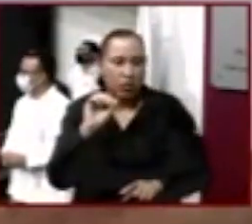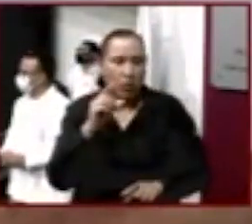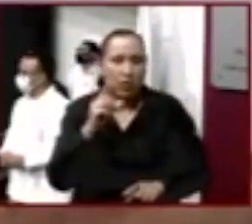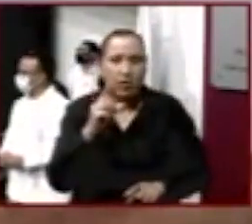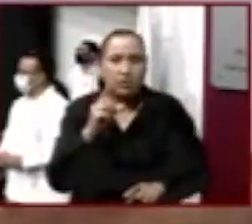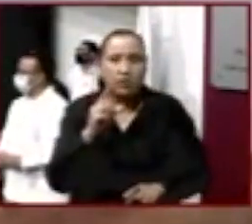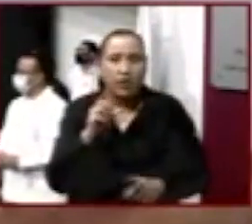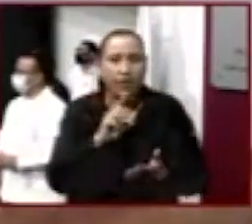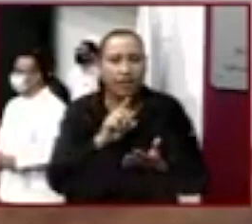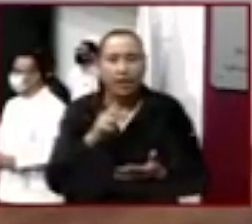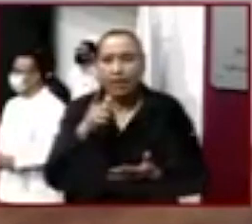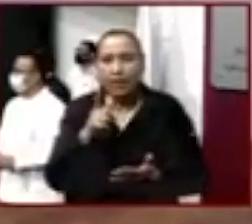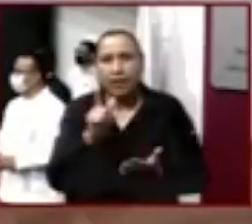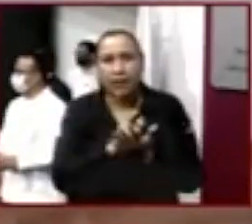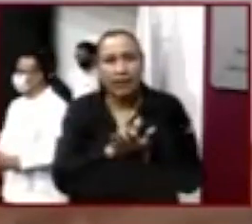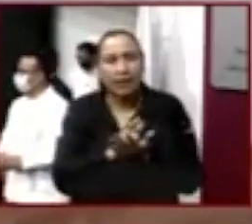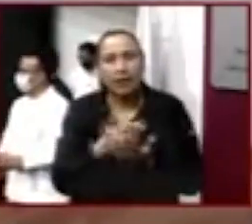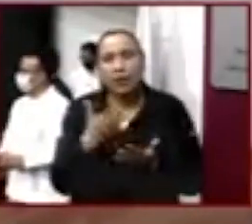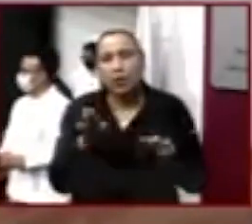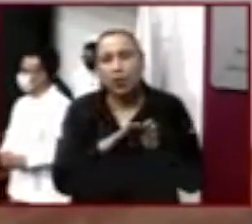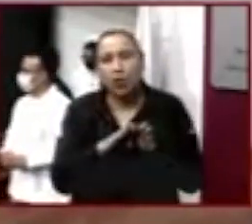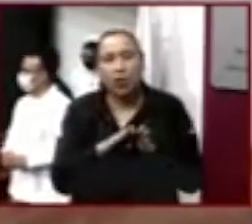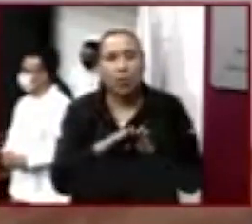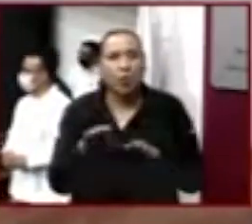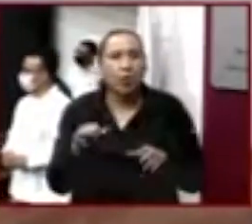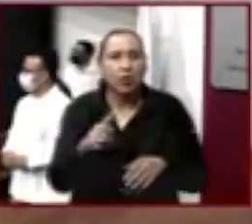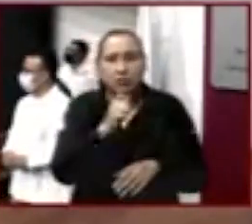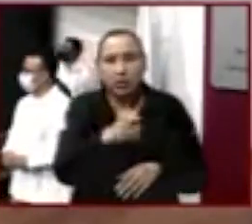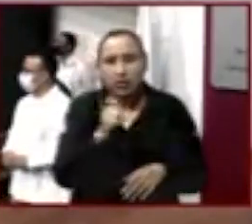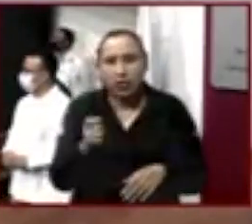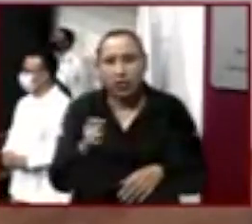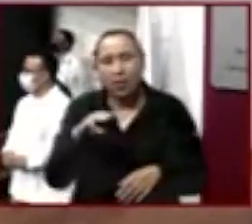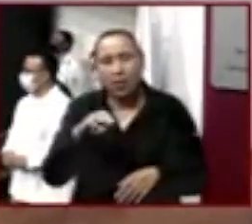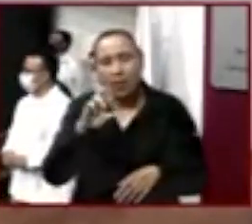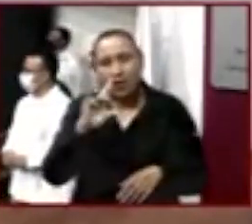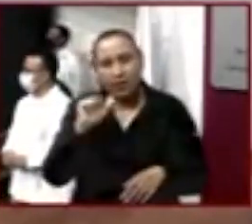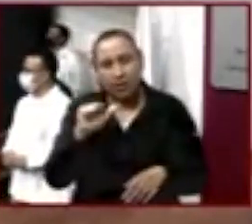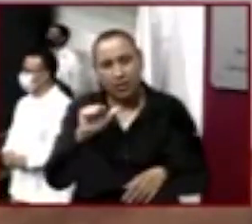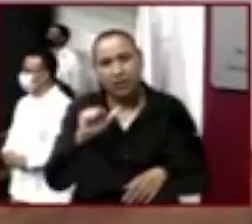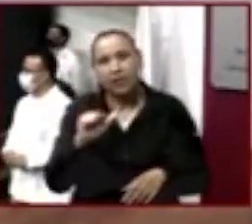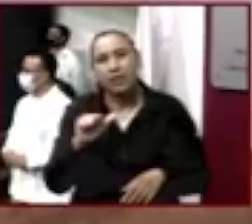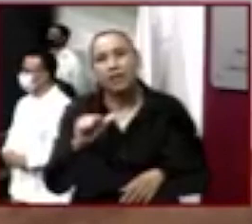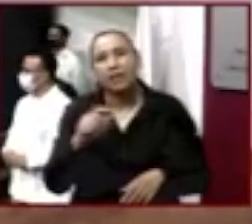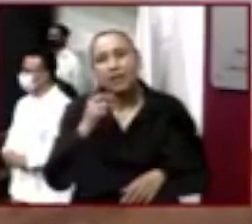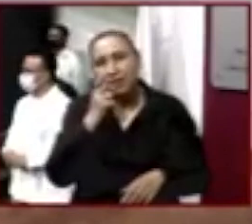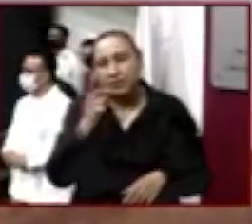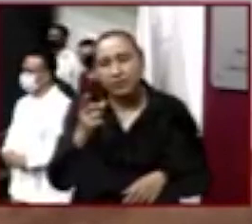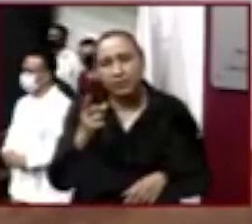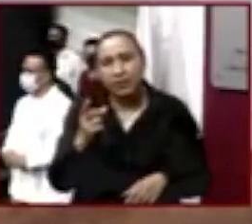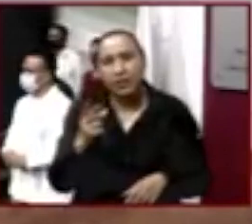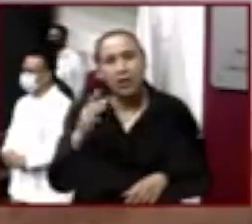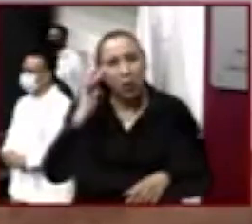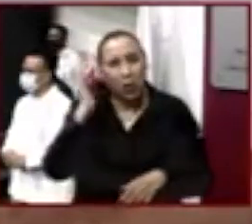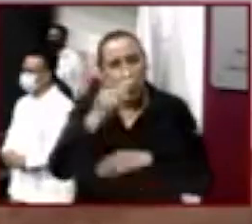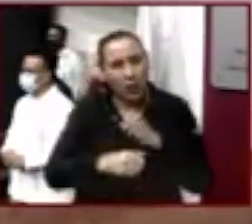violatorio de la ley? ¿O de cuándo pasó a saludar a la señora María Consuelo Loera, precisamente el día del cumpleaños